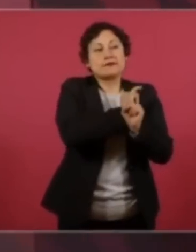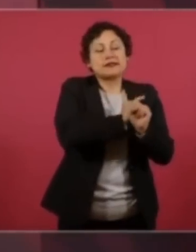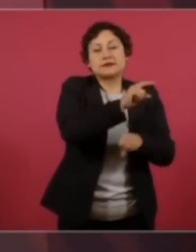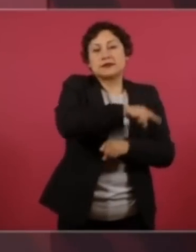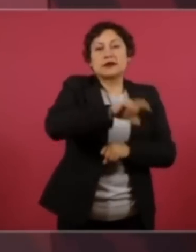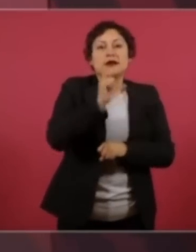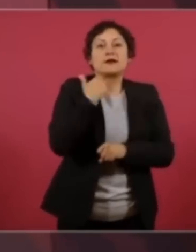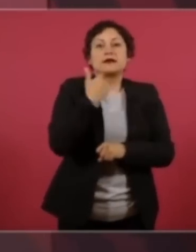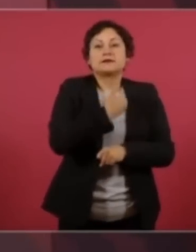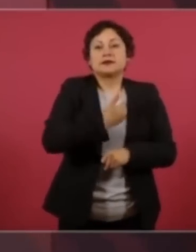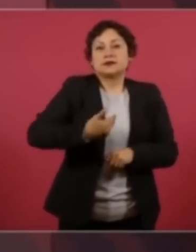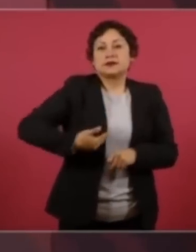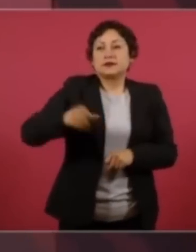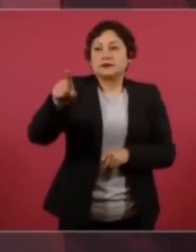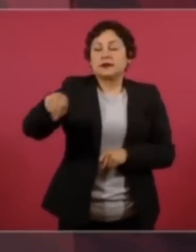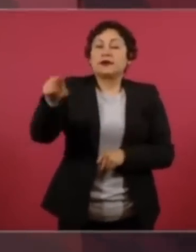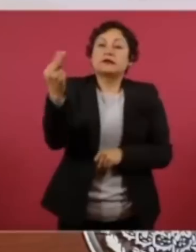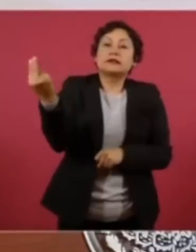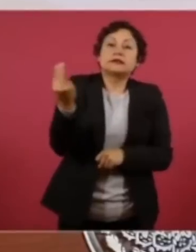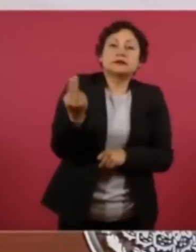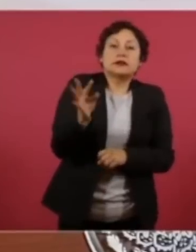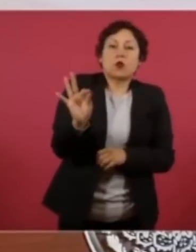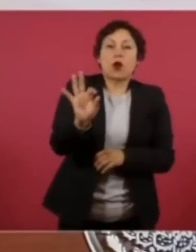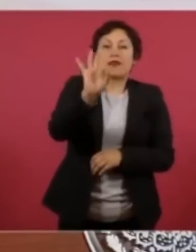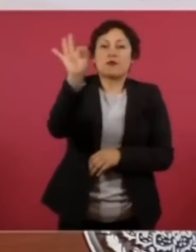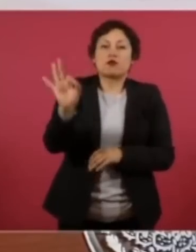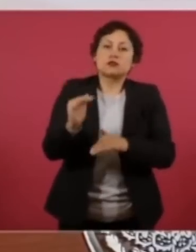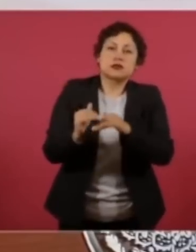una participación mayor del 40%.